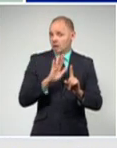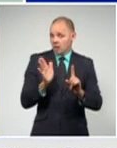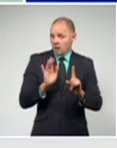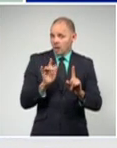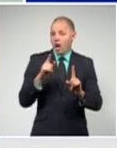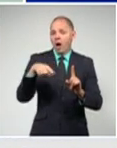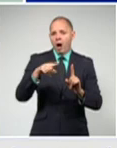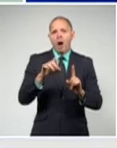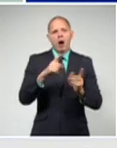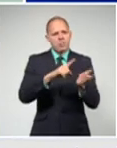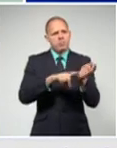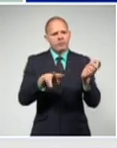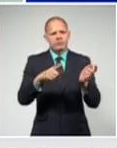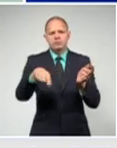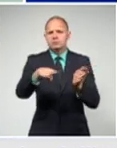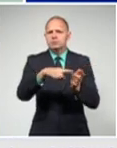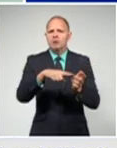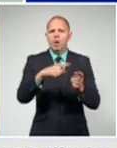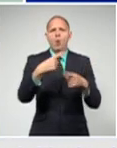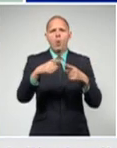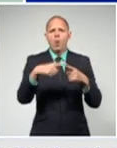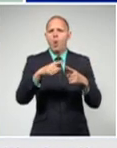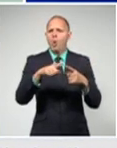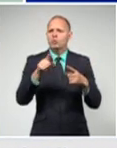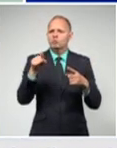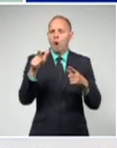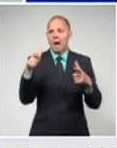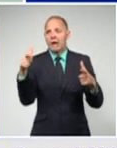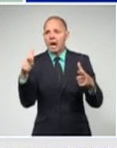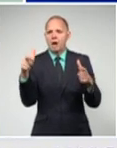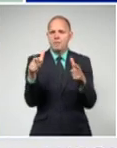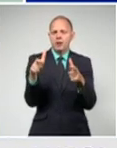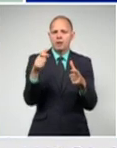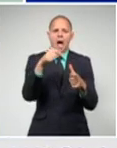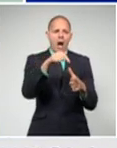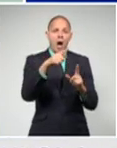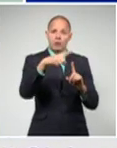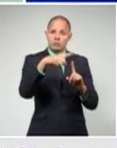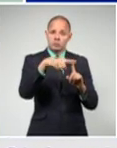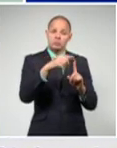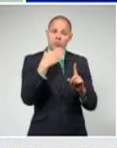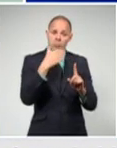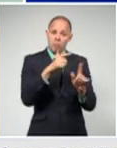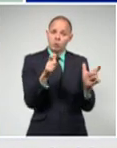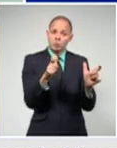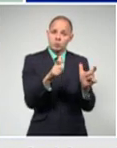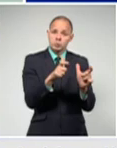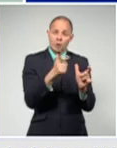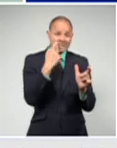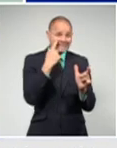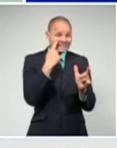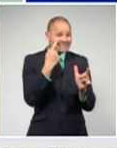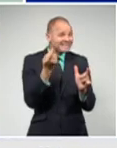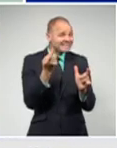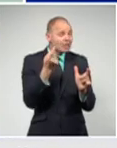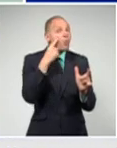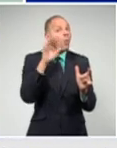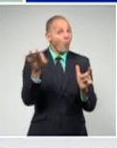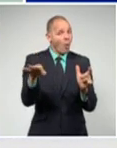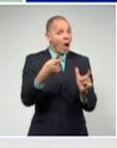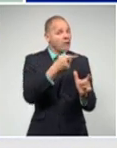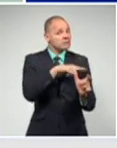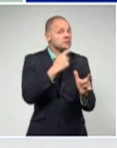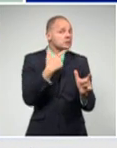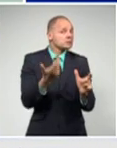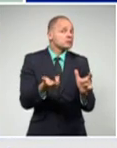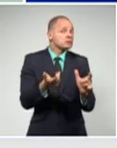las provincias con menor tasa de incidencia en Cuba. Sin embargo, ojo, ayer 14 casos, 11 más